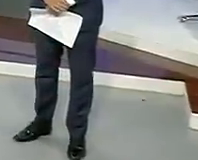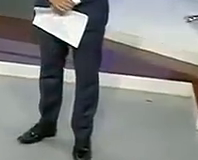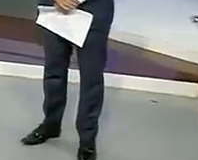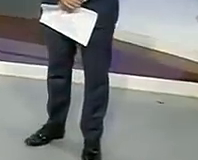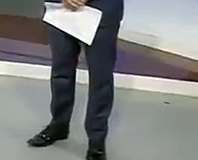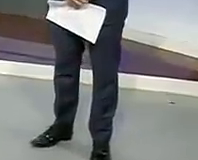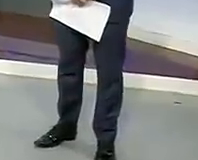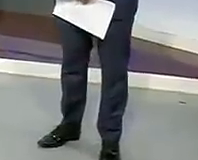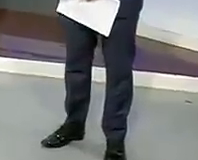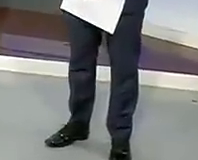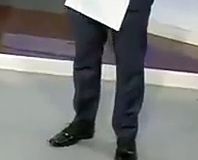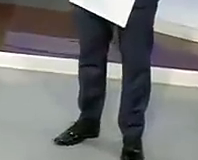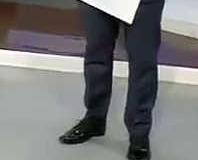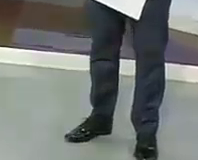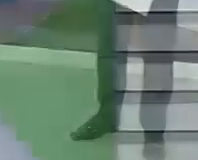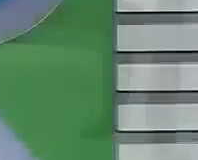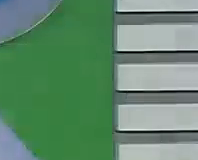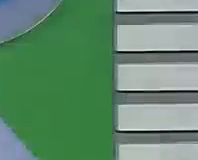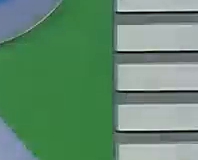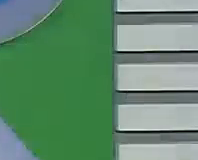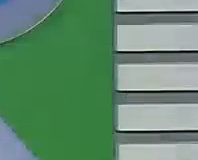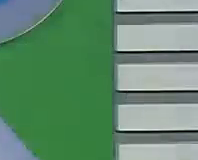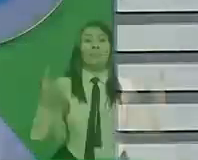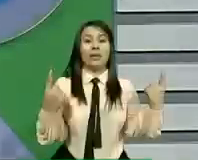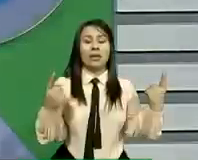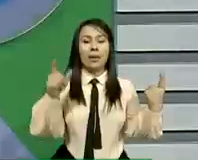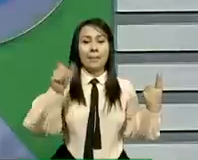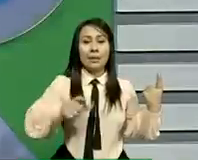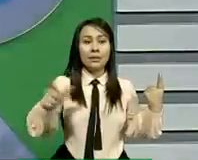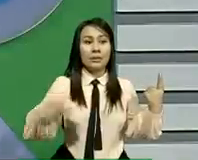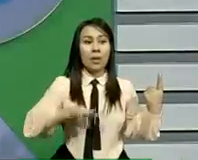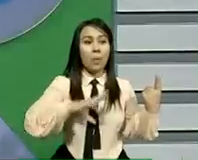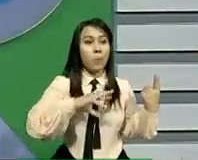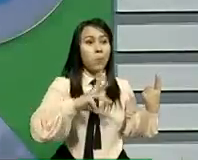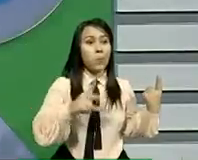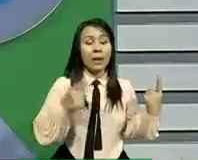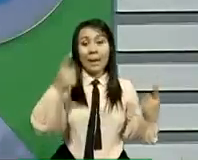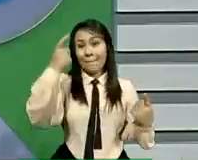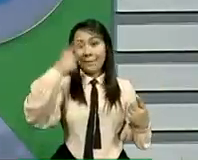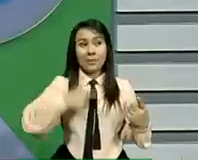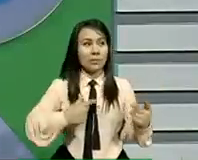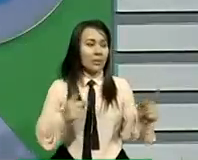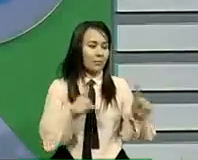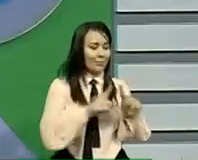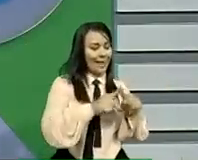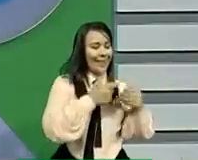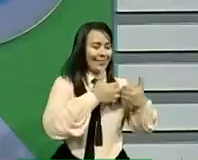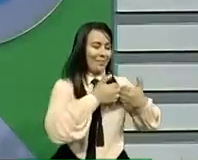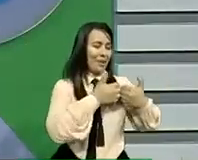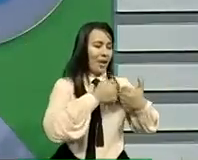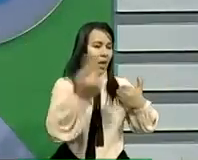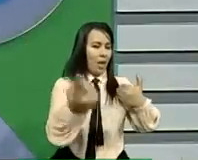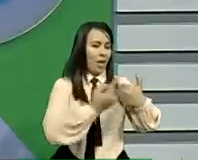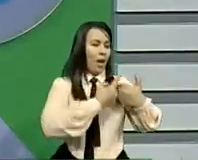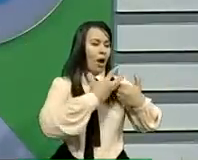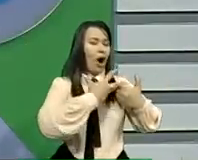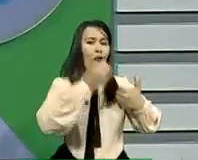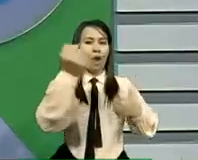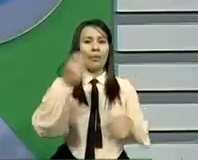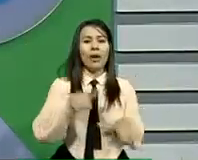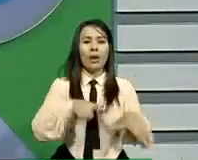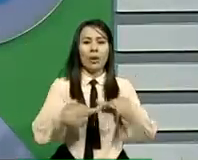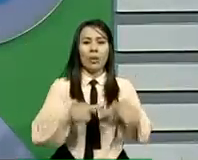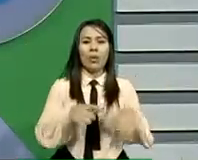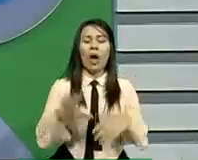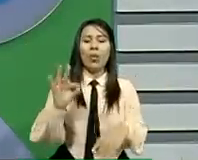Una pareja de enamorados fue sorprendida por delincuentes quienes les arrebatan sus pertenencias. Este hecho, que ocurrió en la ciudad